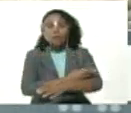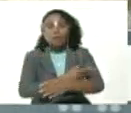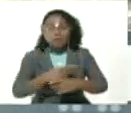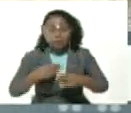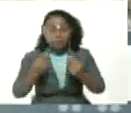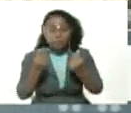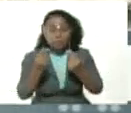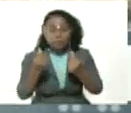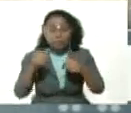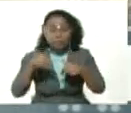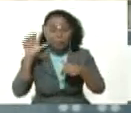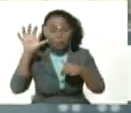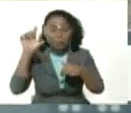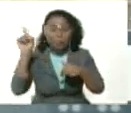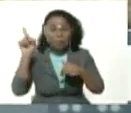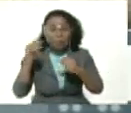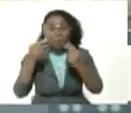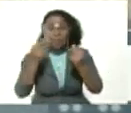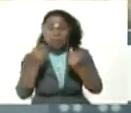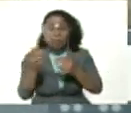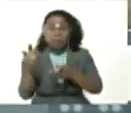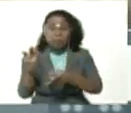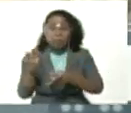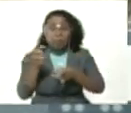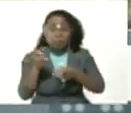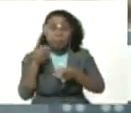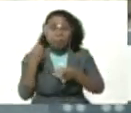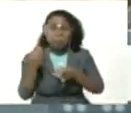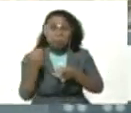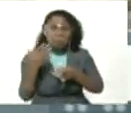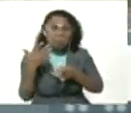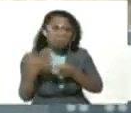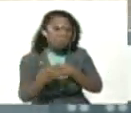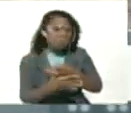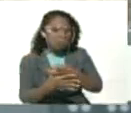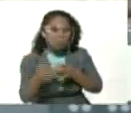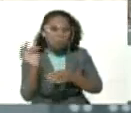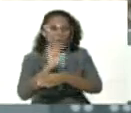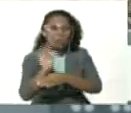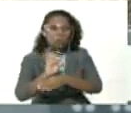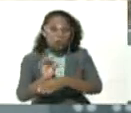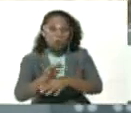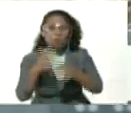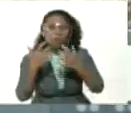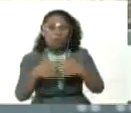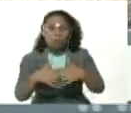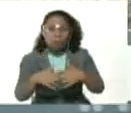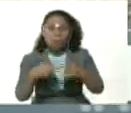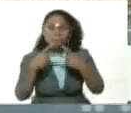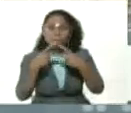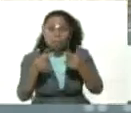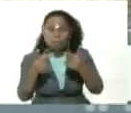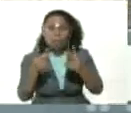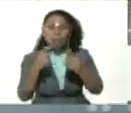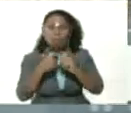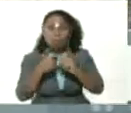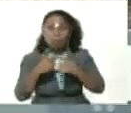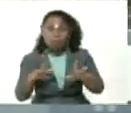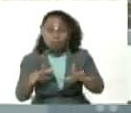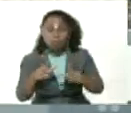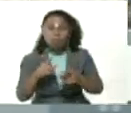país. Es dinerito que entra para el funcionamiento de las empresas, sean públicas, mixtas,